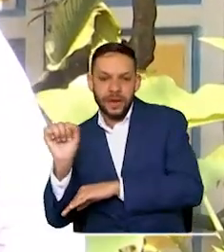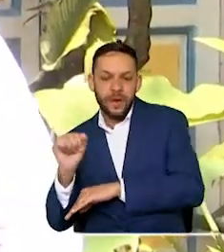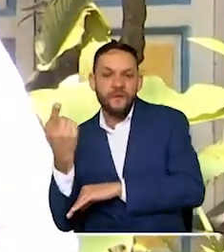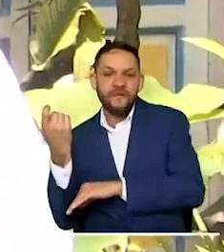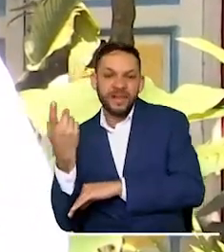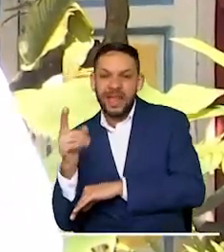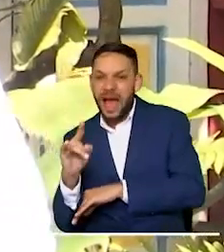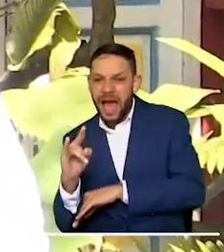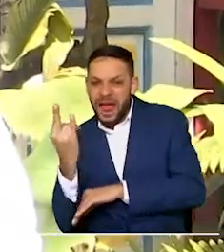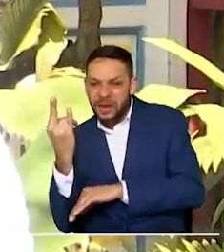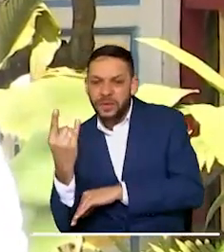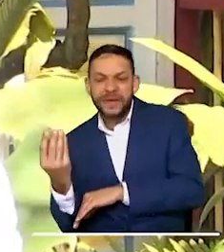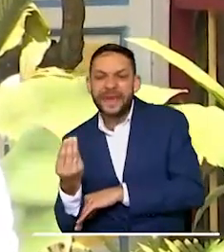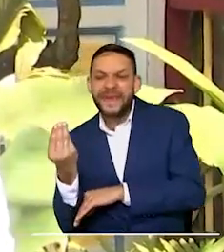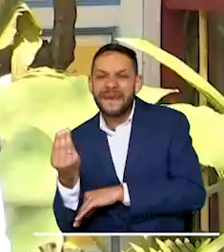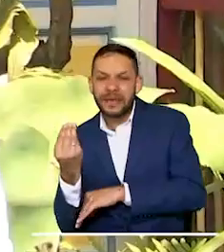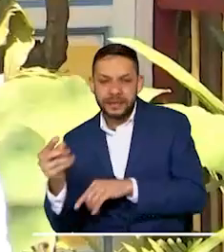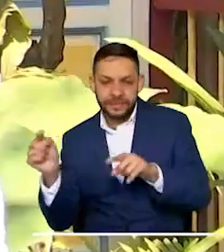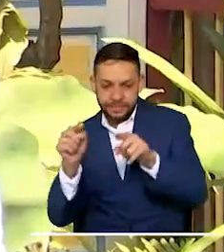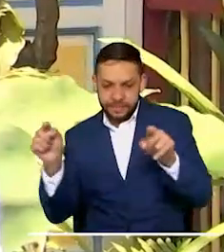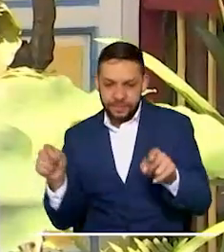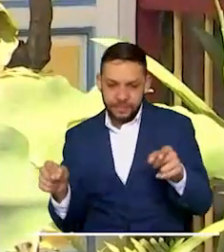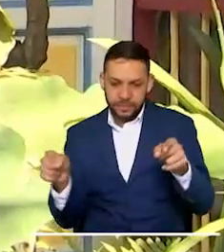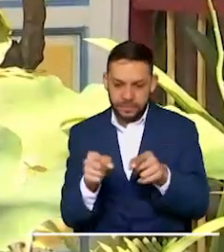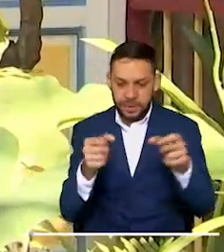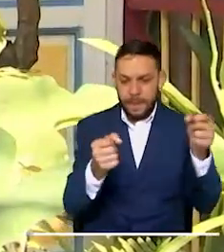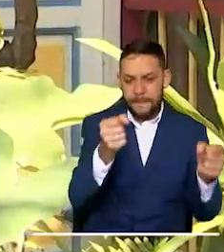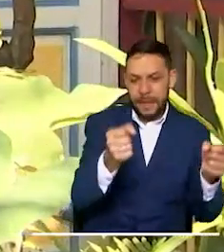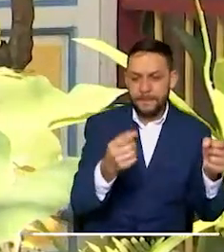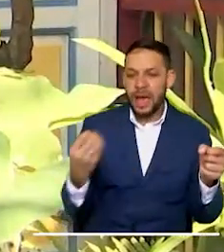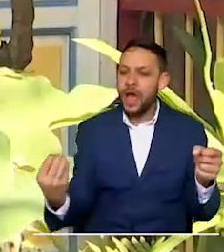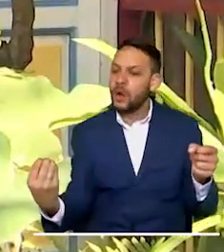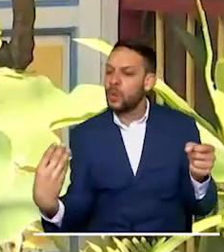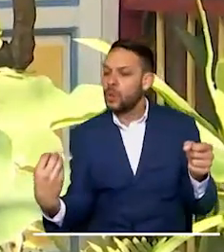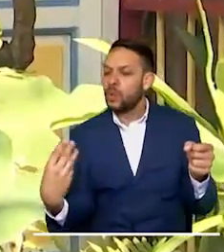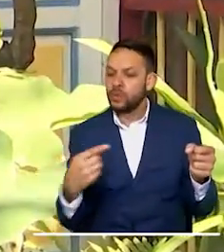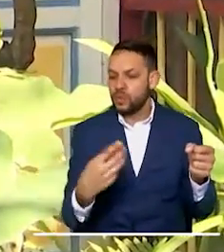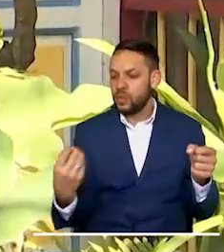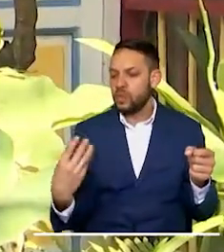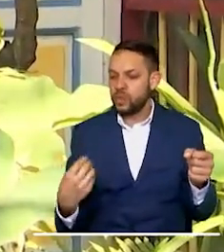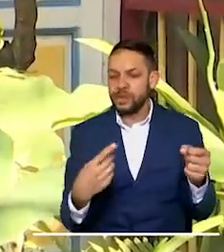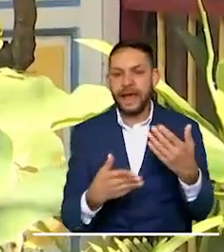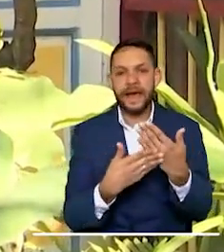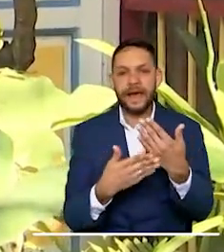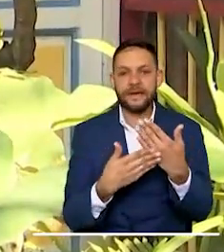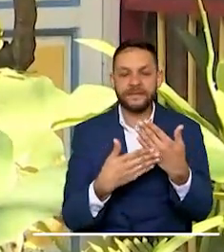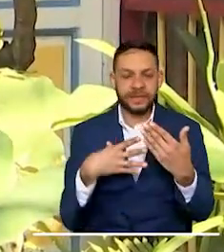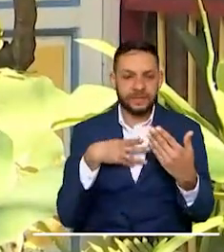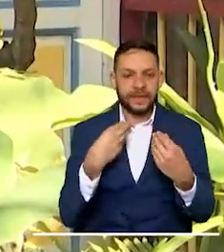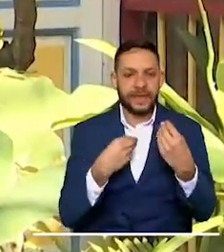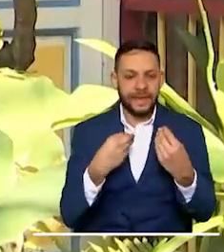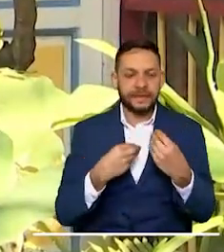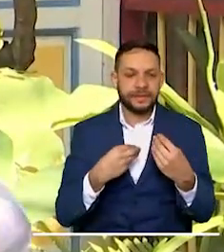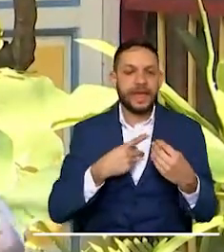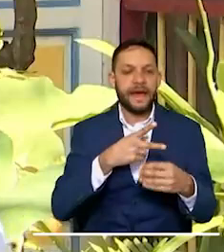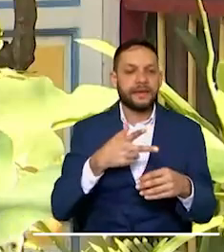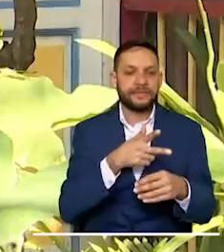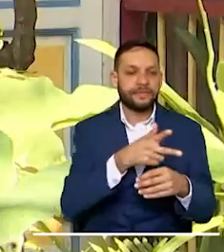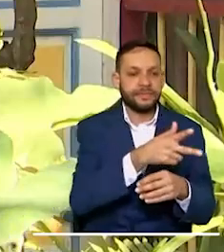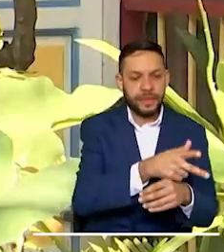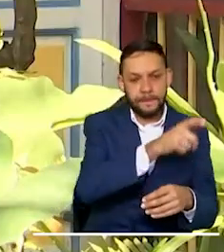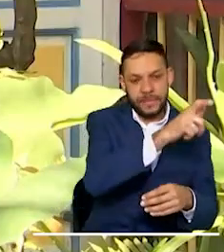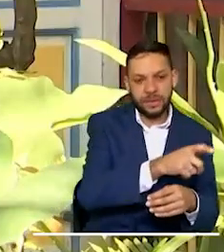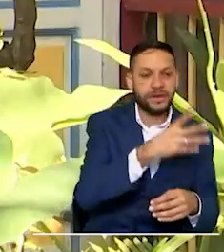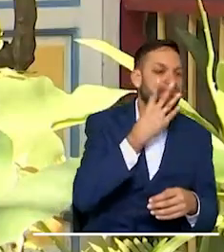y cuando prende ese bombillito, ¿yo qué hago inmediatamente? Me lo llevo al mecánico, cambio el aceite o le echo aceite nuevo para que pueda